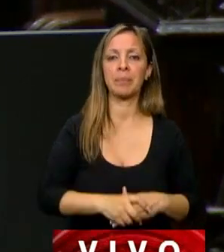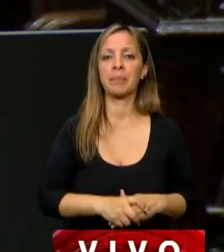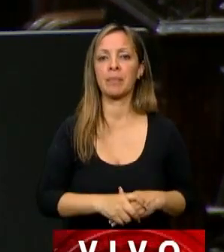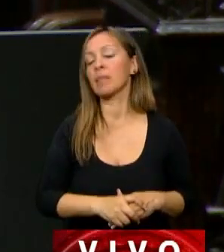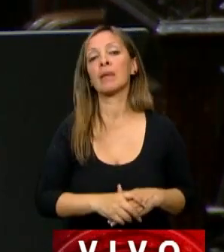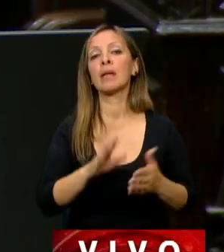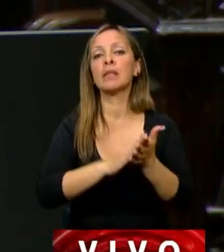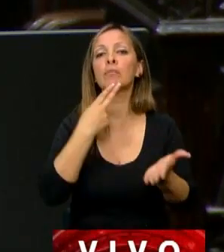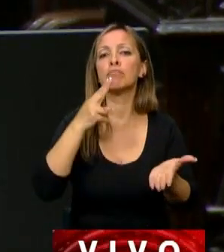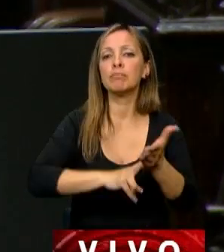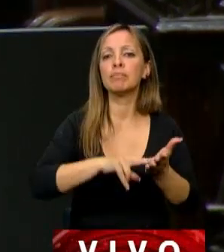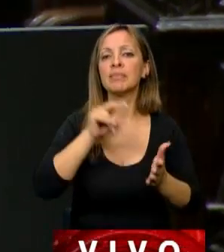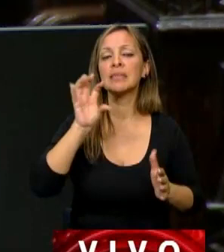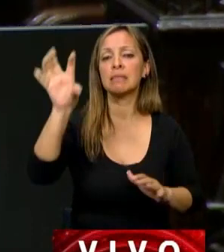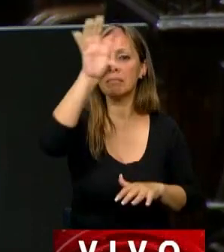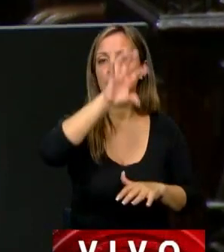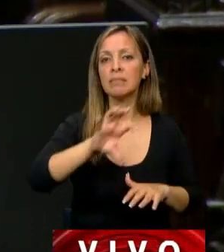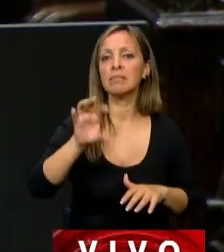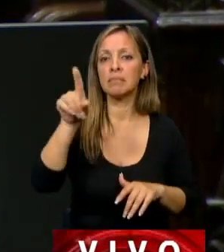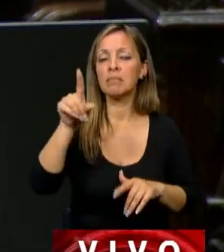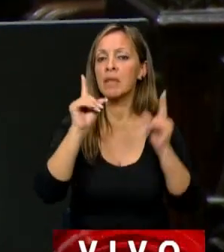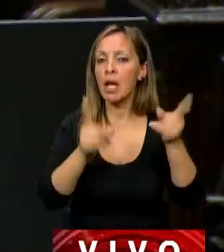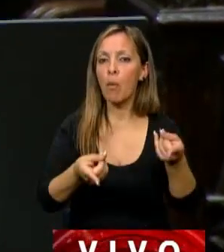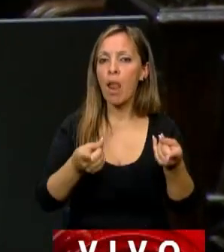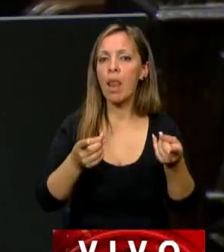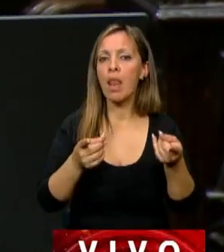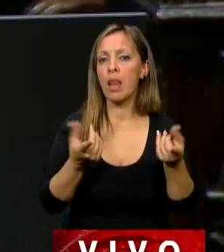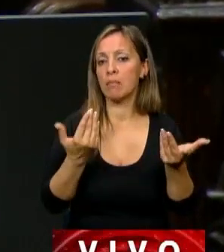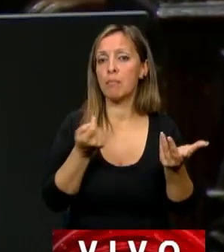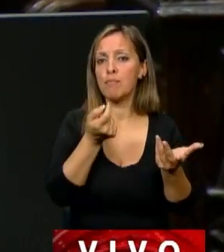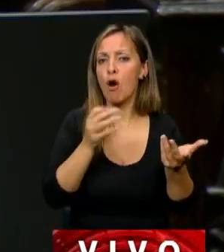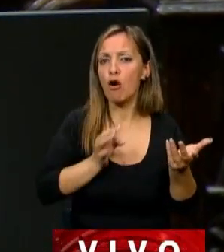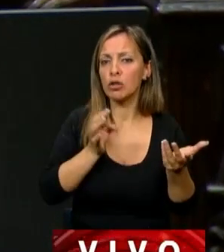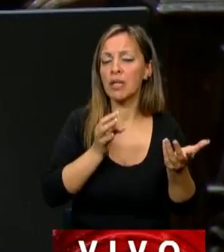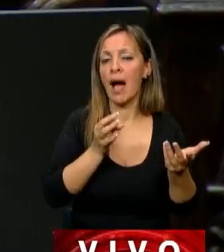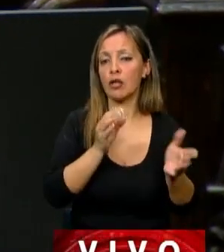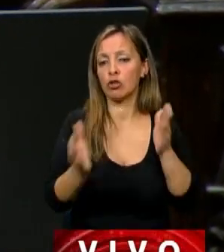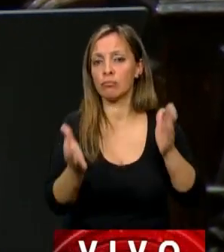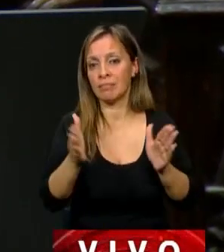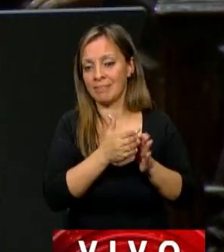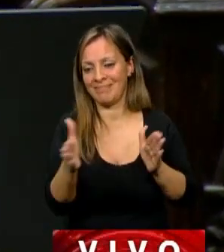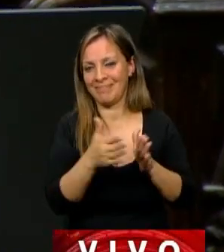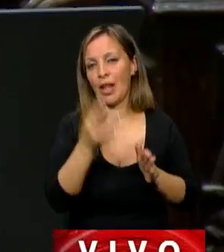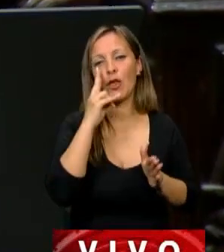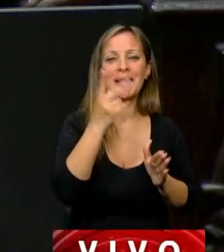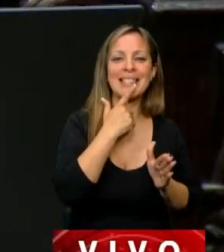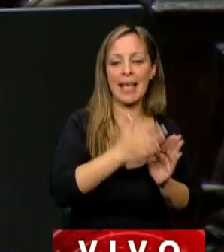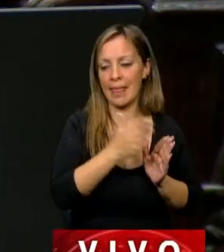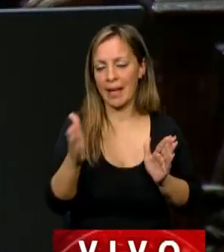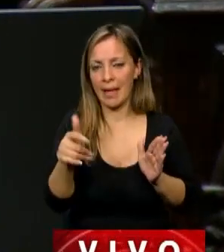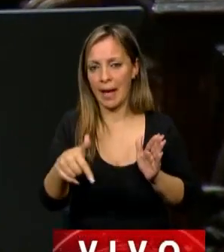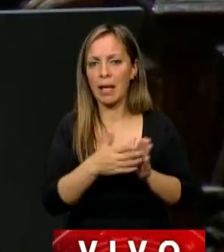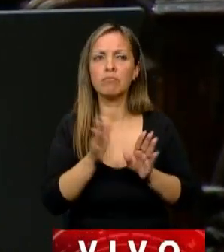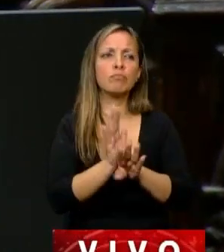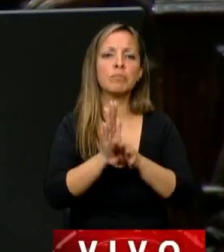presión tributaria provincial, aún con pocos años donde se pudo hacer efectivo el consenso 2017 pleno, hubo una baja de algo